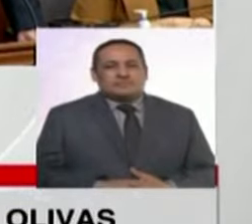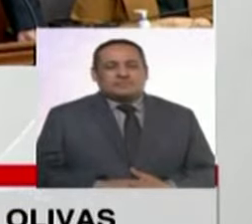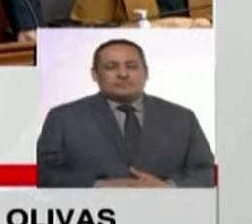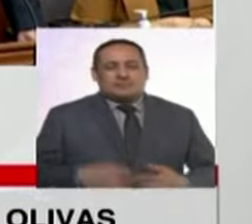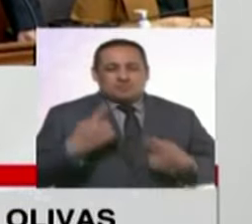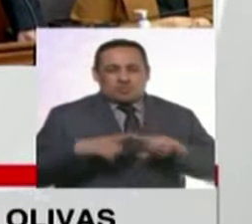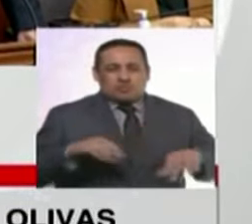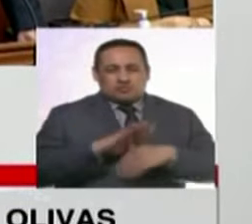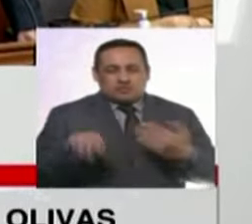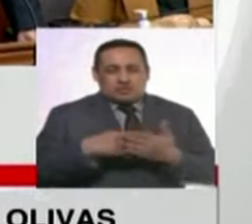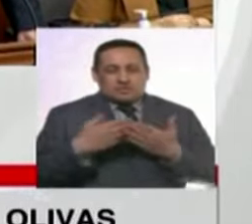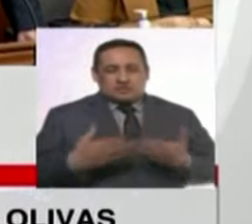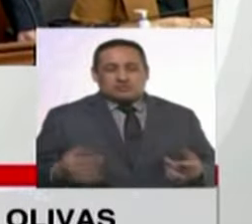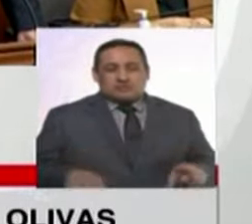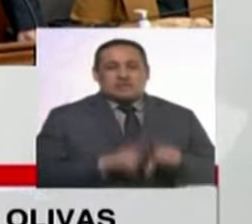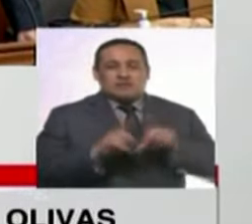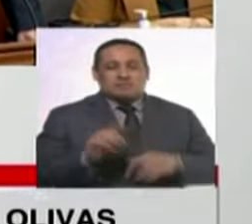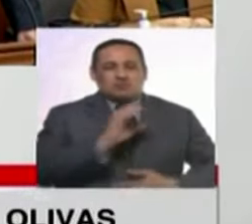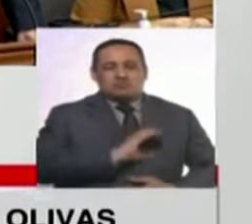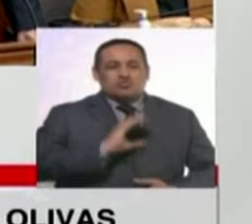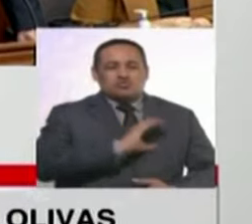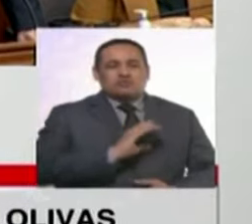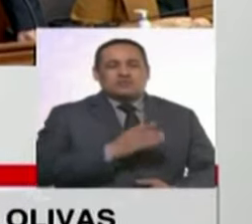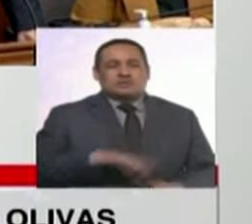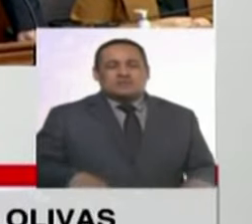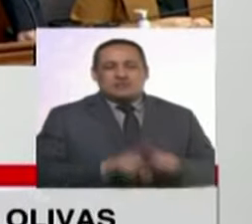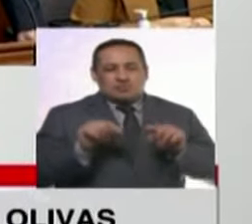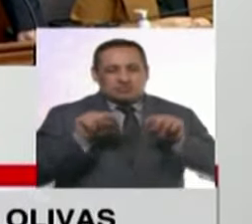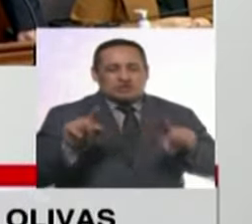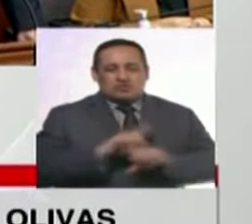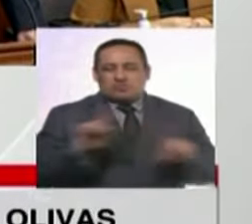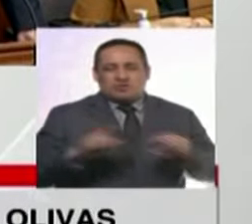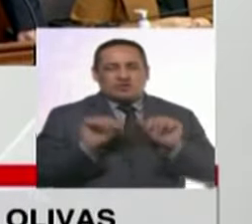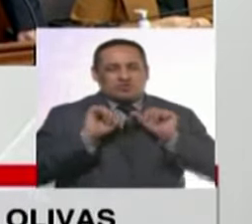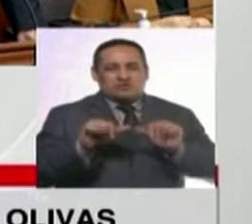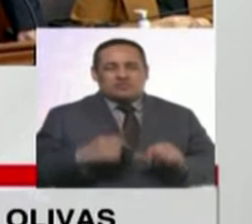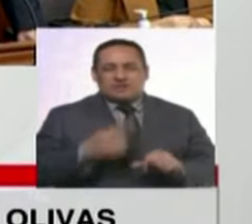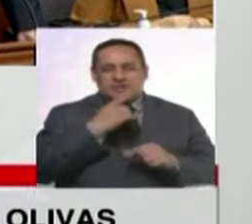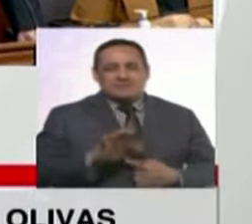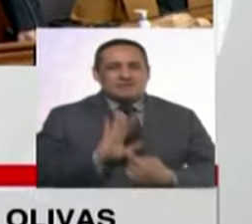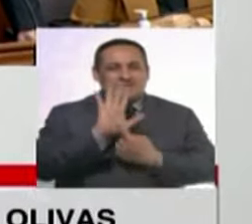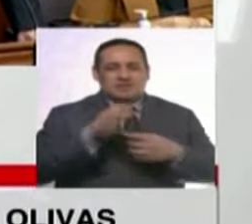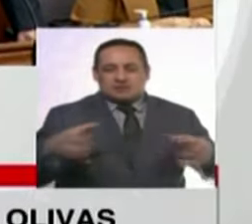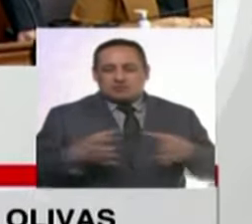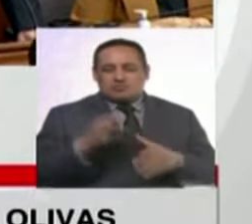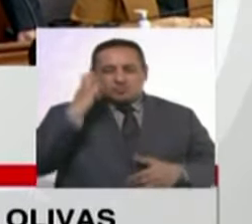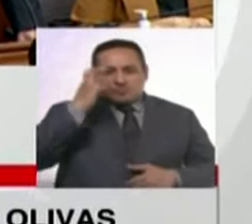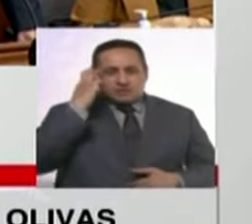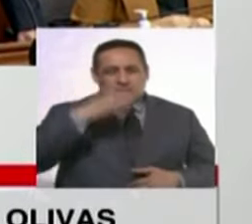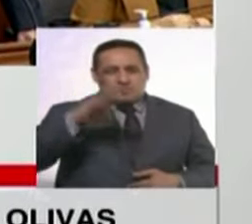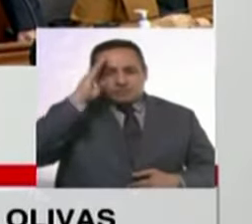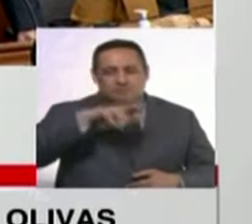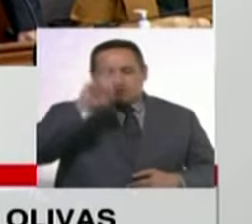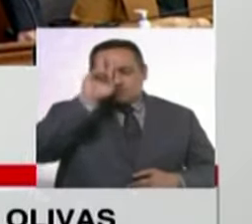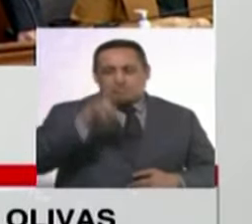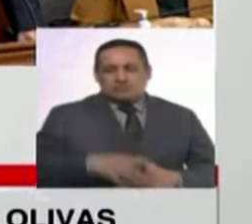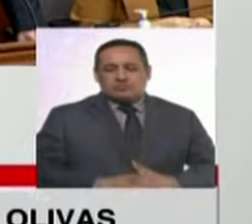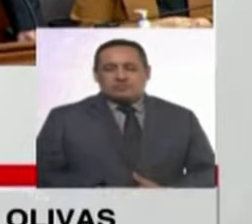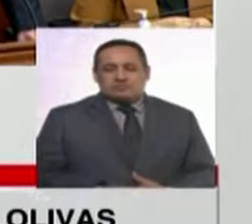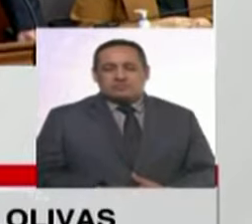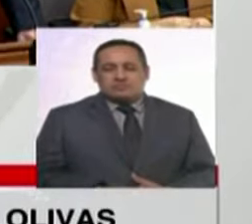por todos estos hechos y por su conducta usted no puede seguir siendo el representante político de la Policía Nacional del